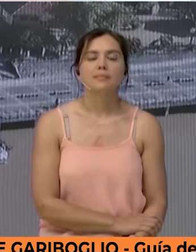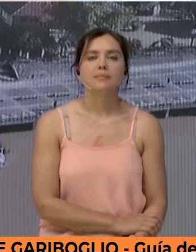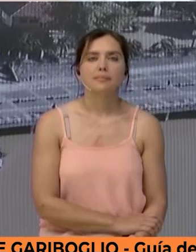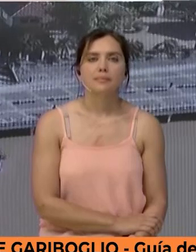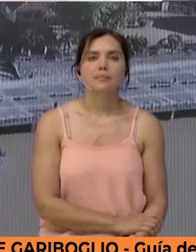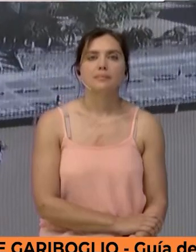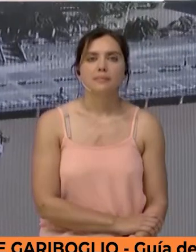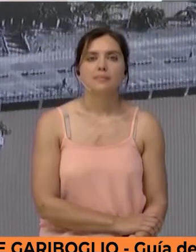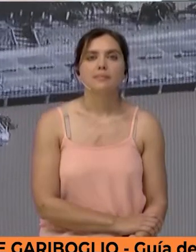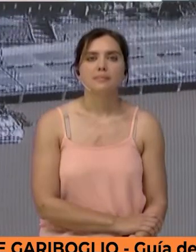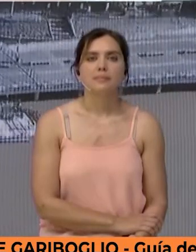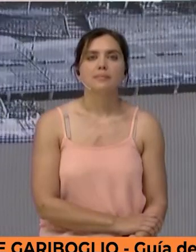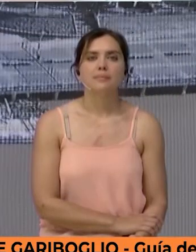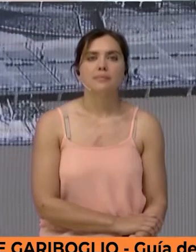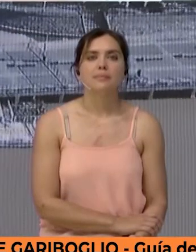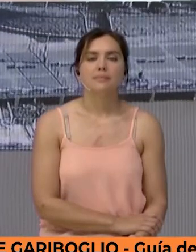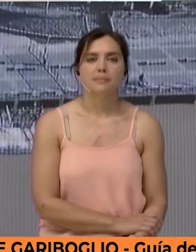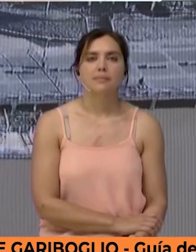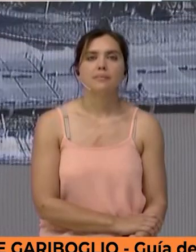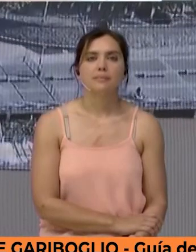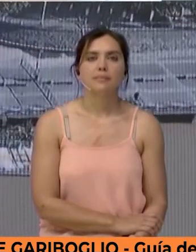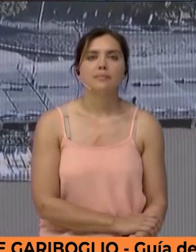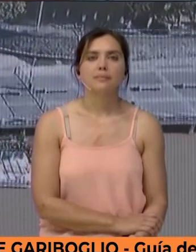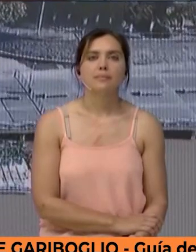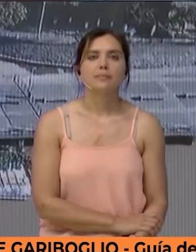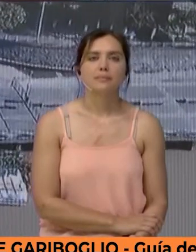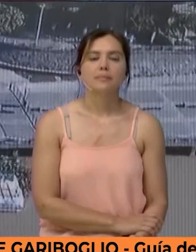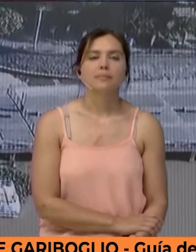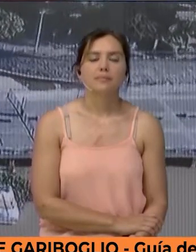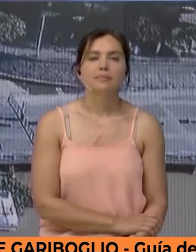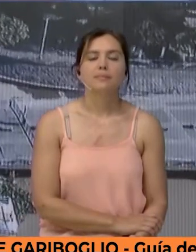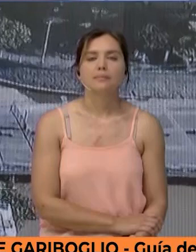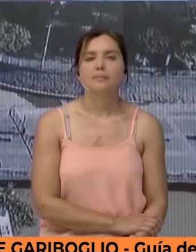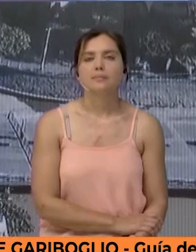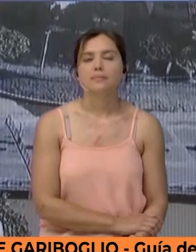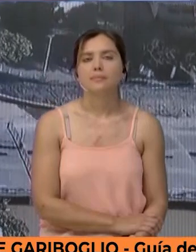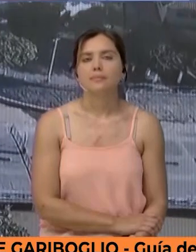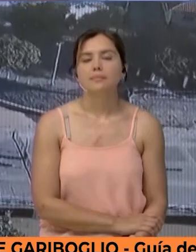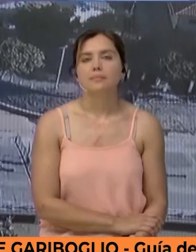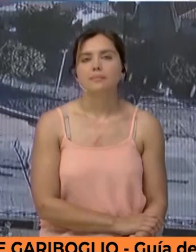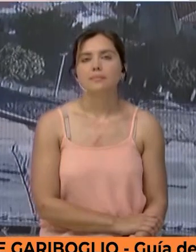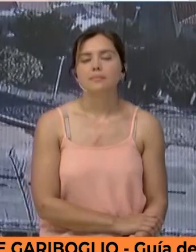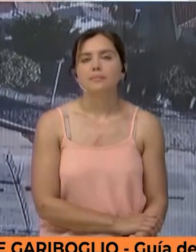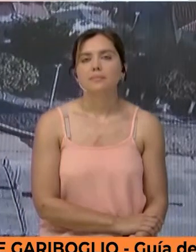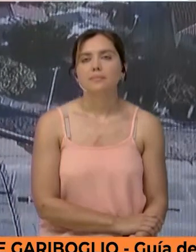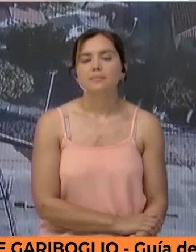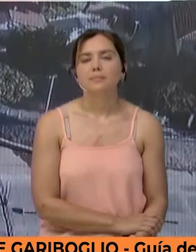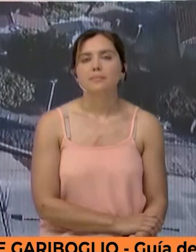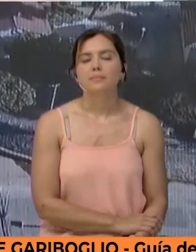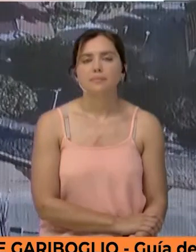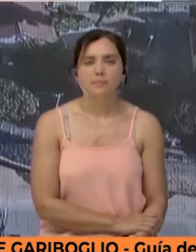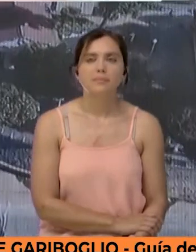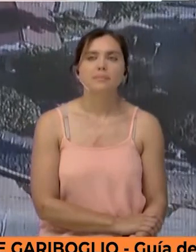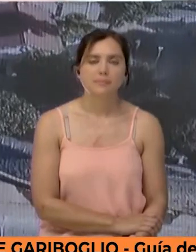todavía con esa vegetación nativa, porque no ha tenido intervención y ha sido muy protegida hace muchos años, porque sobre todo tenemos